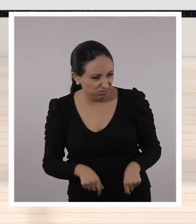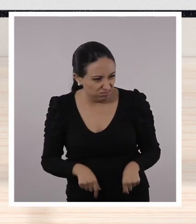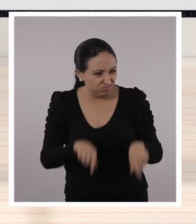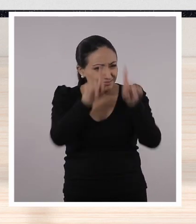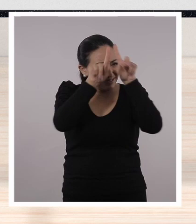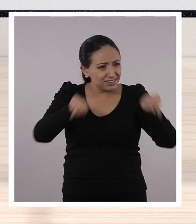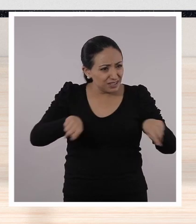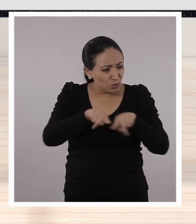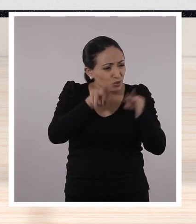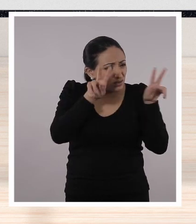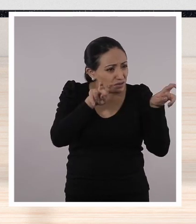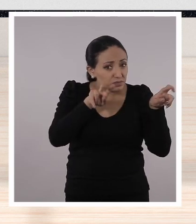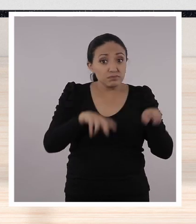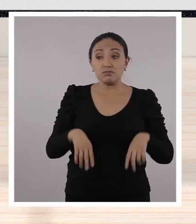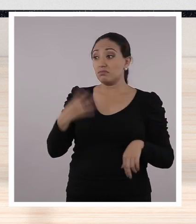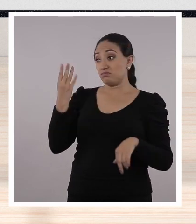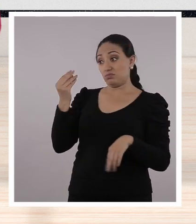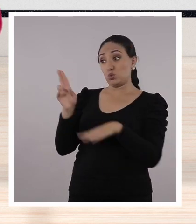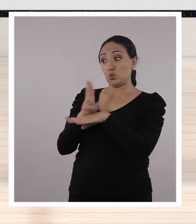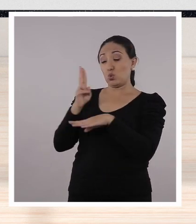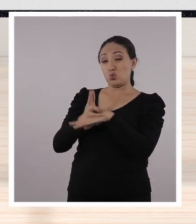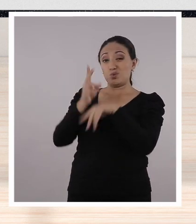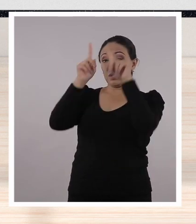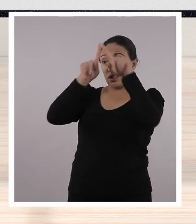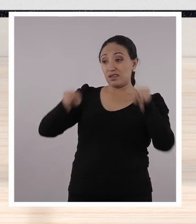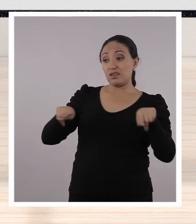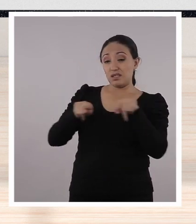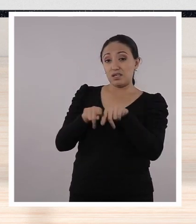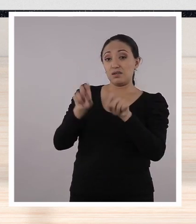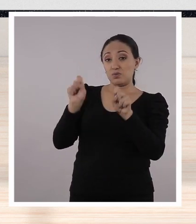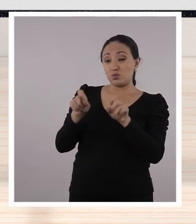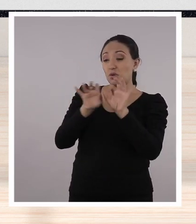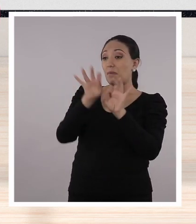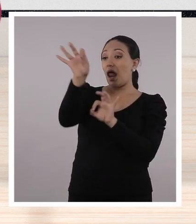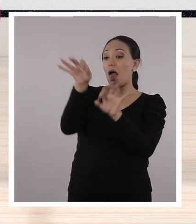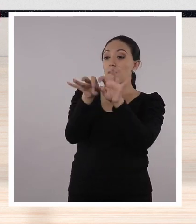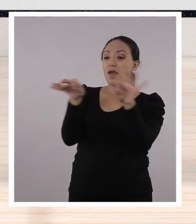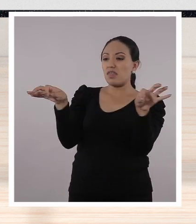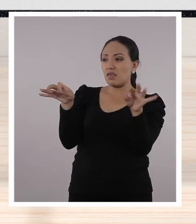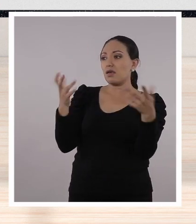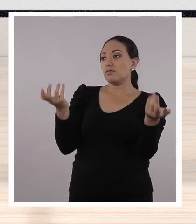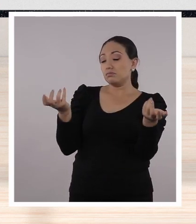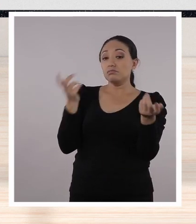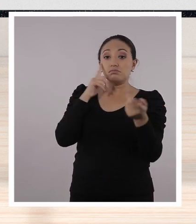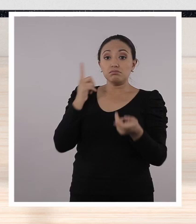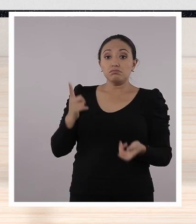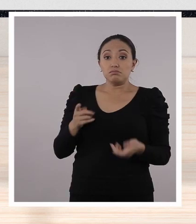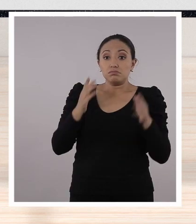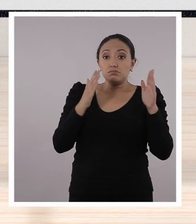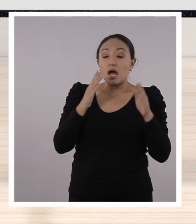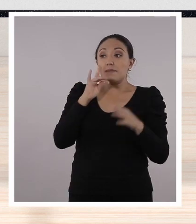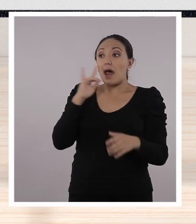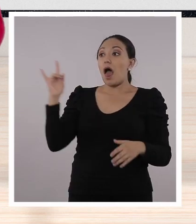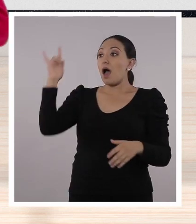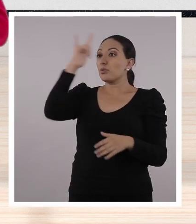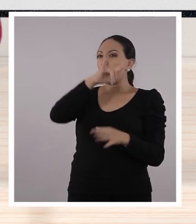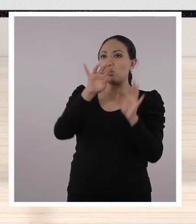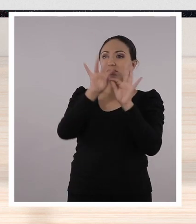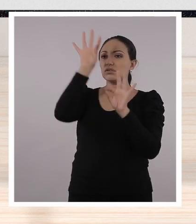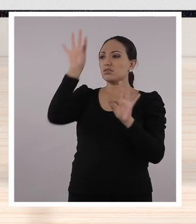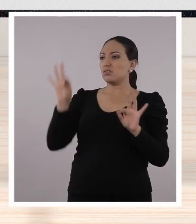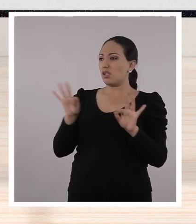Claro que sí. Los triángulos te ayudan para un montón de cosas y aplicaciones, como por ejemplo, medir distancias o programar incluso viajes de